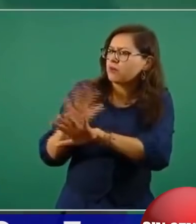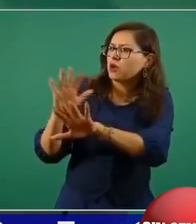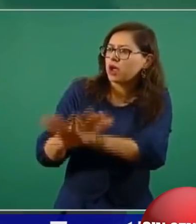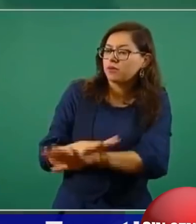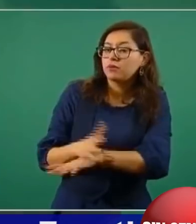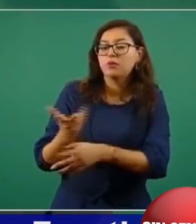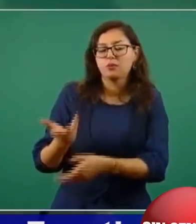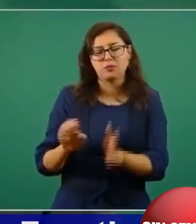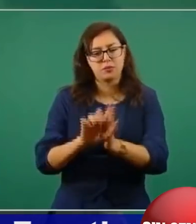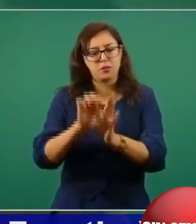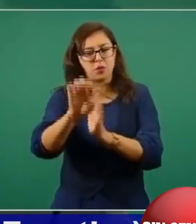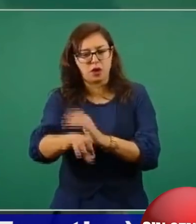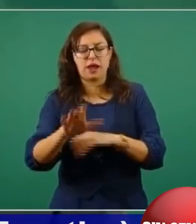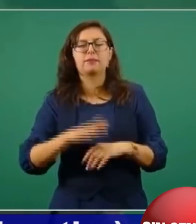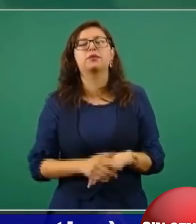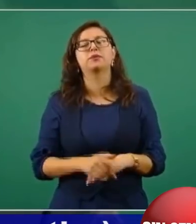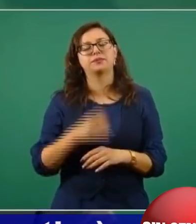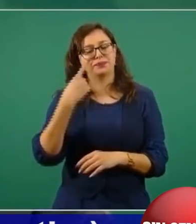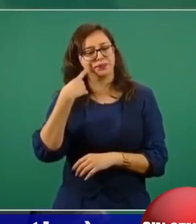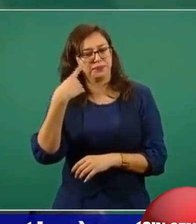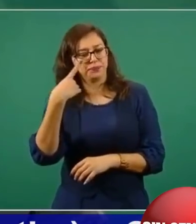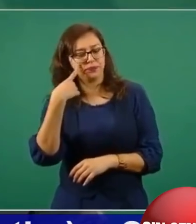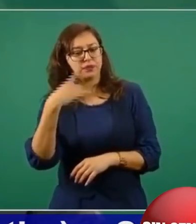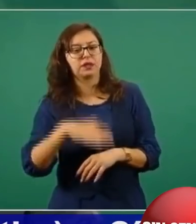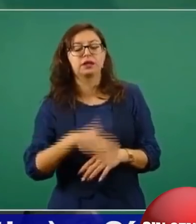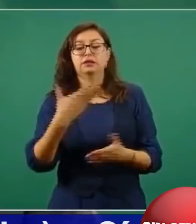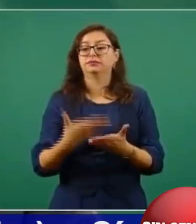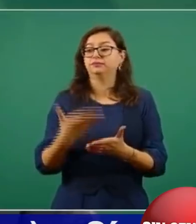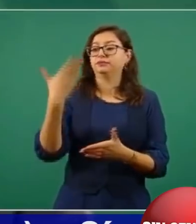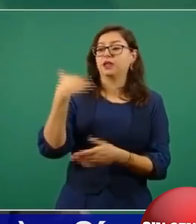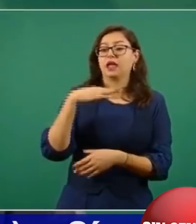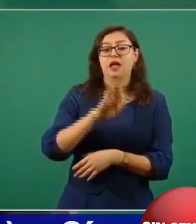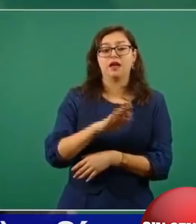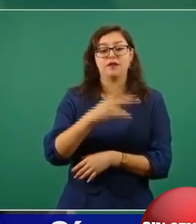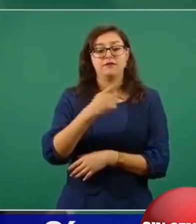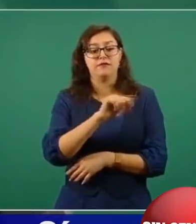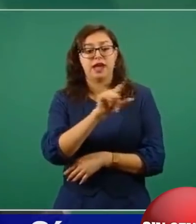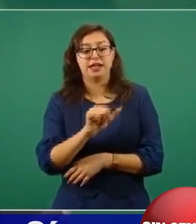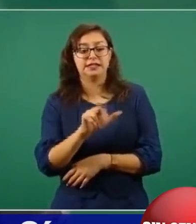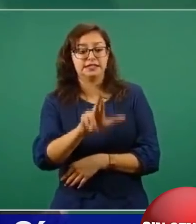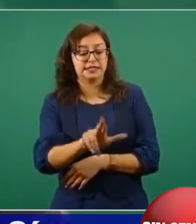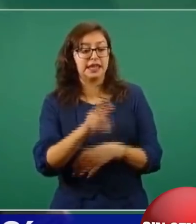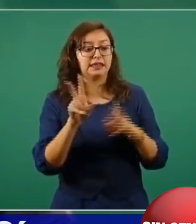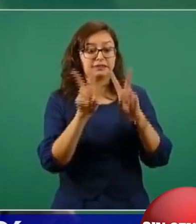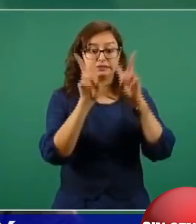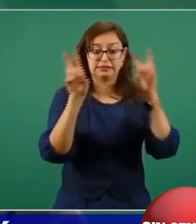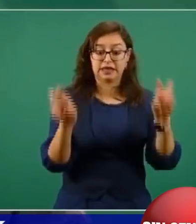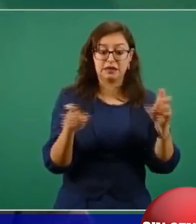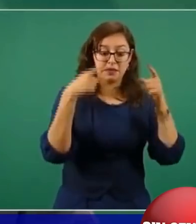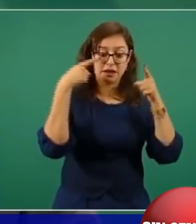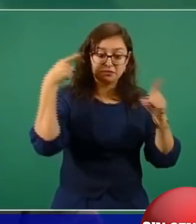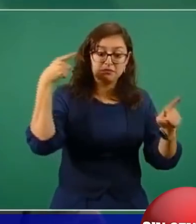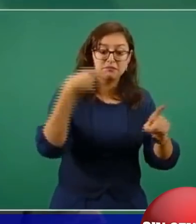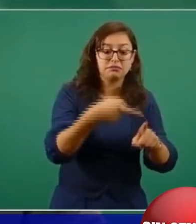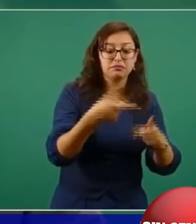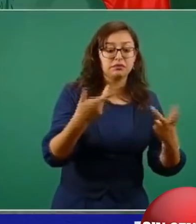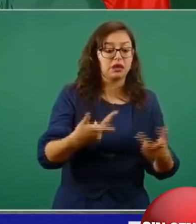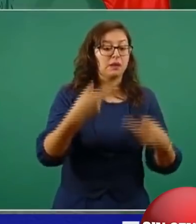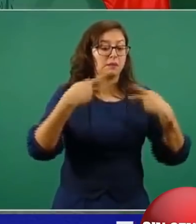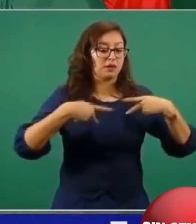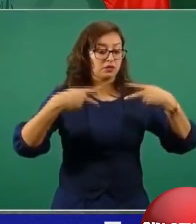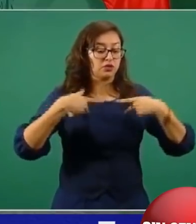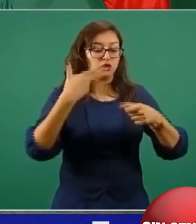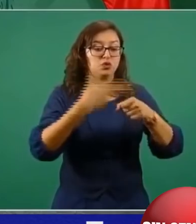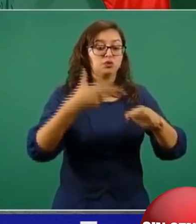ya los embarques de Pfizer y estos los destinamos a la etapa 1, que son personas trabajadoras de la salud,